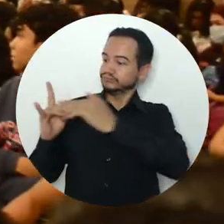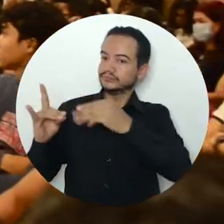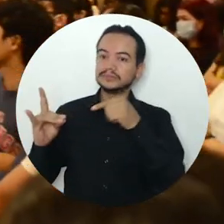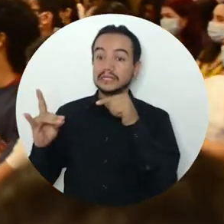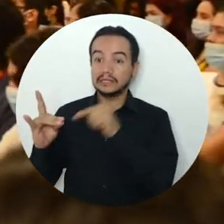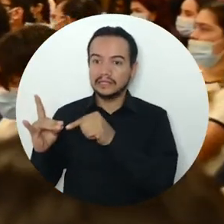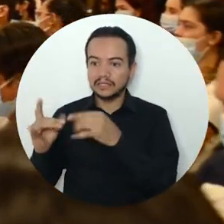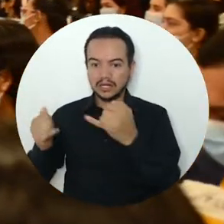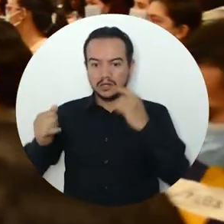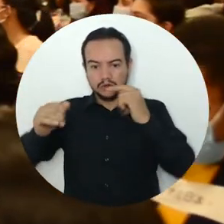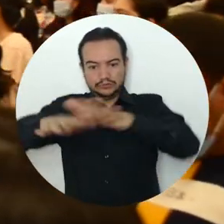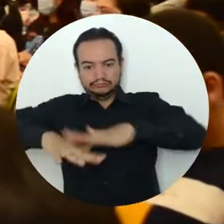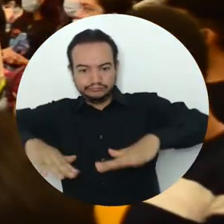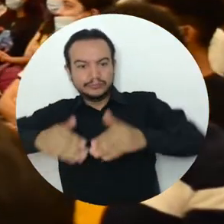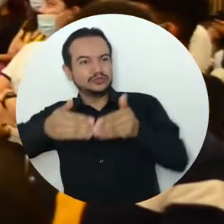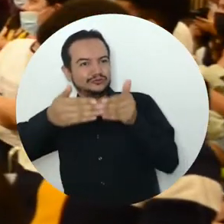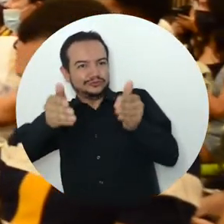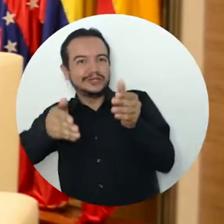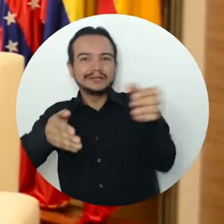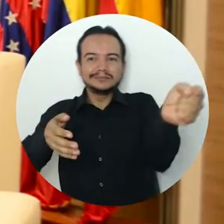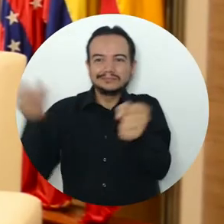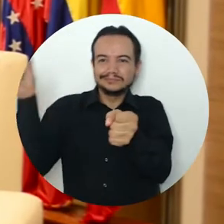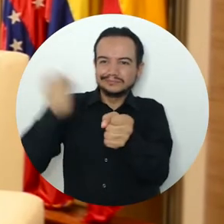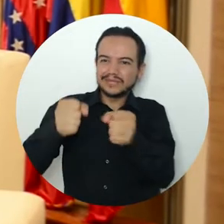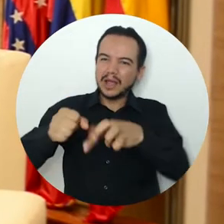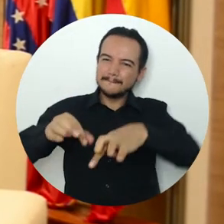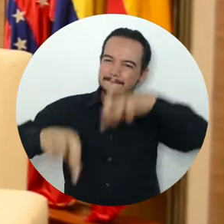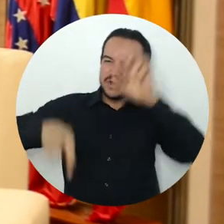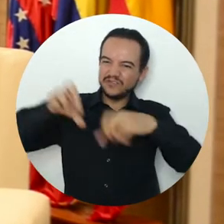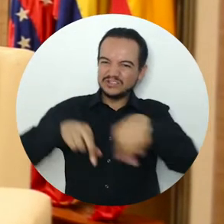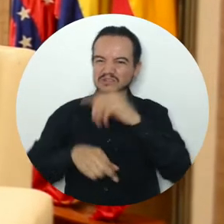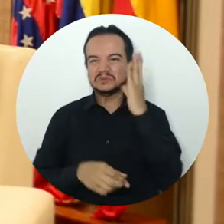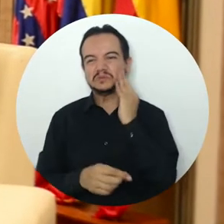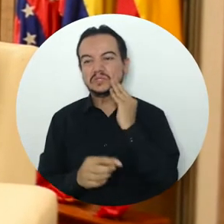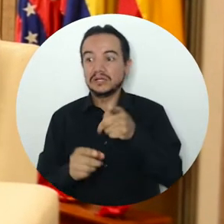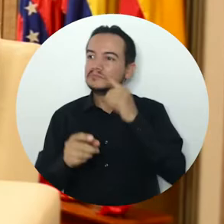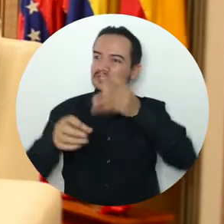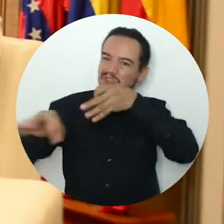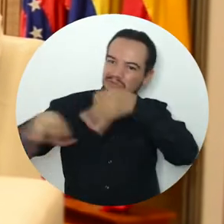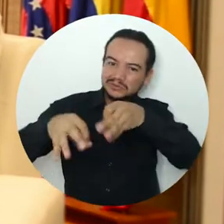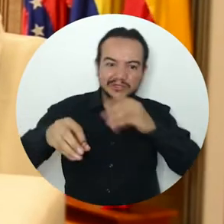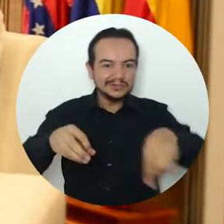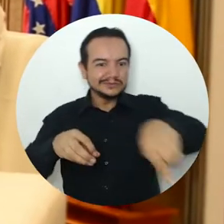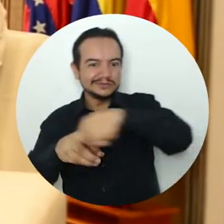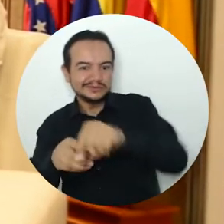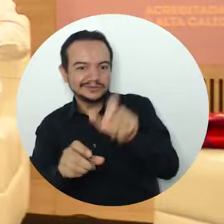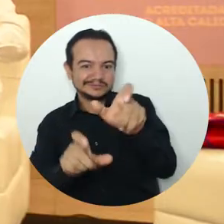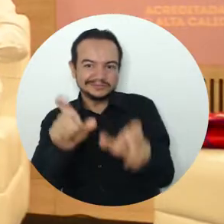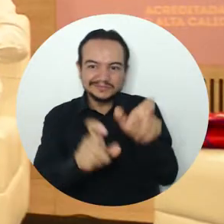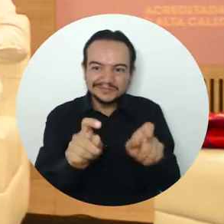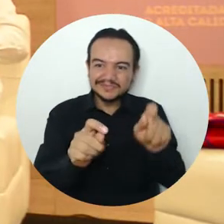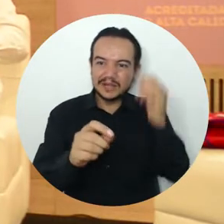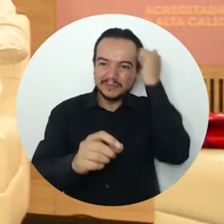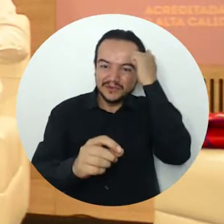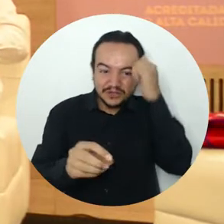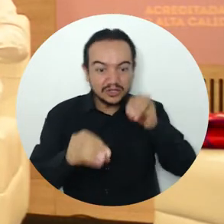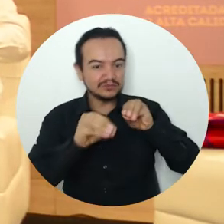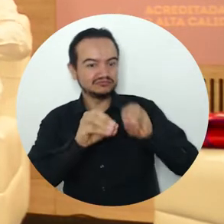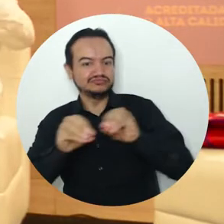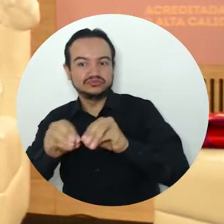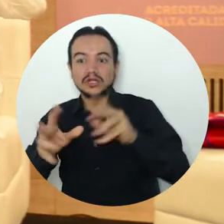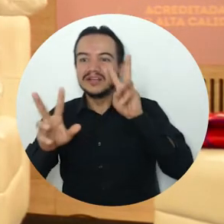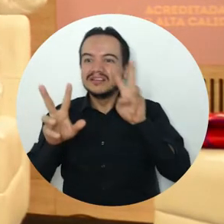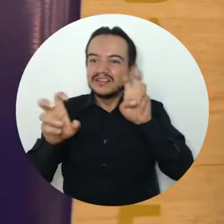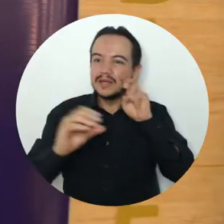La Universidad del Magdalena originó un espacio donde expertos compartieron conocimientos con la comunidad académica sobre economía